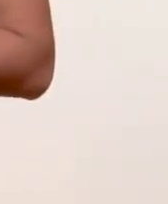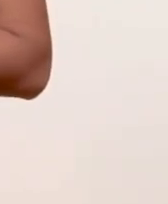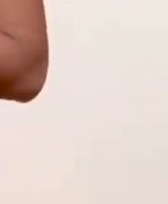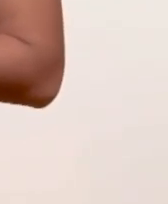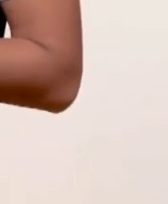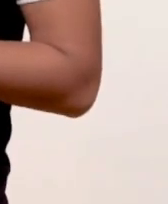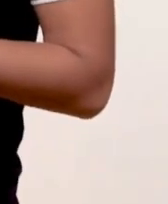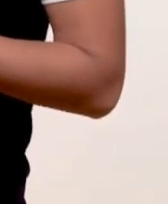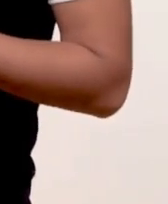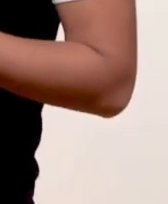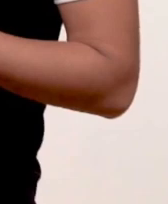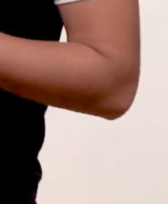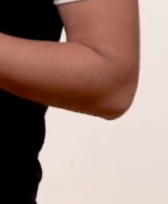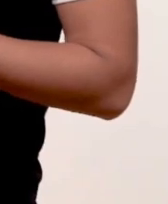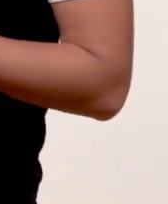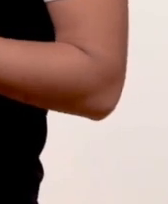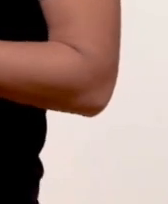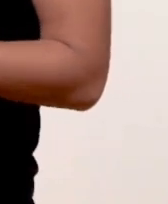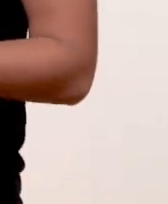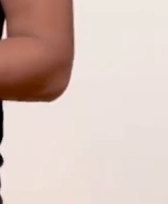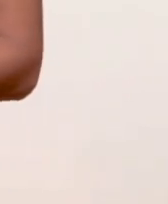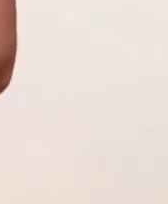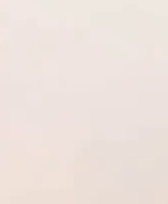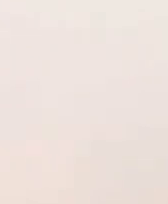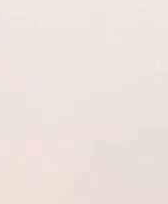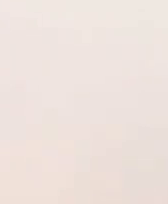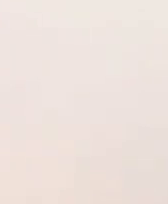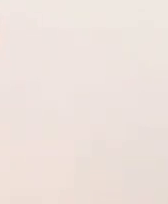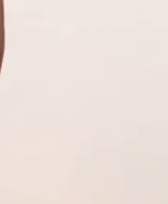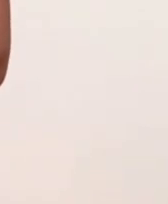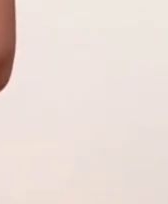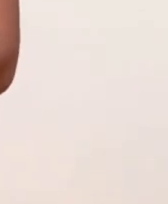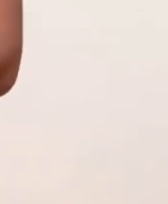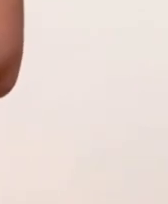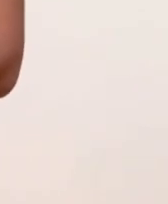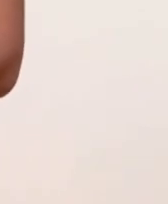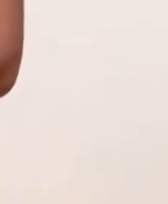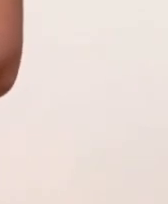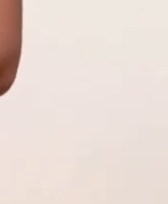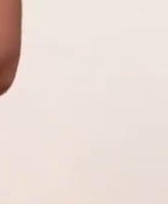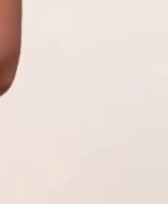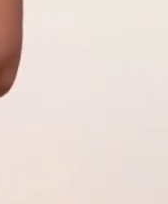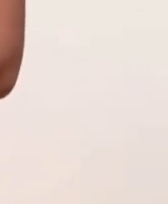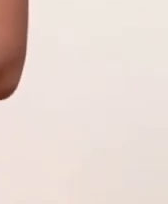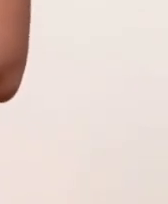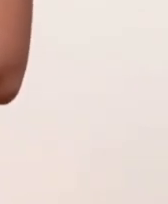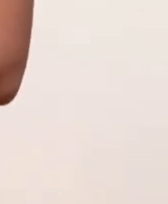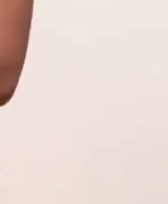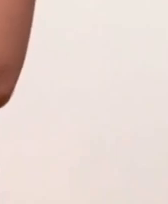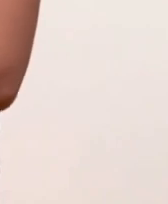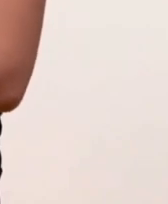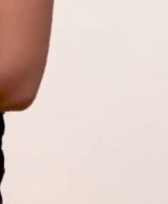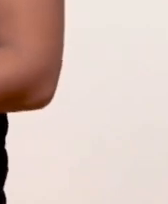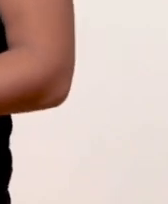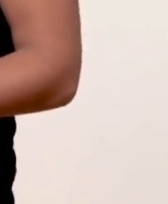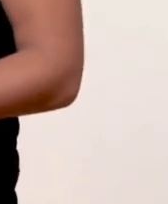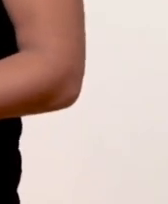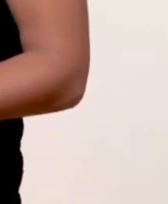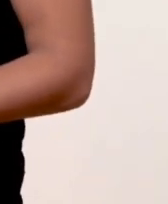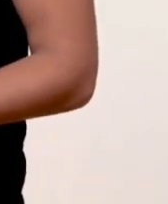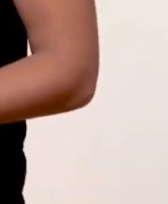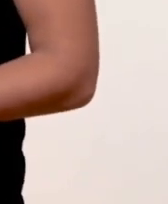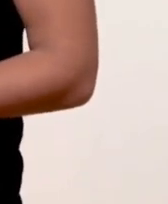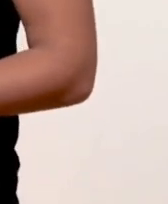¡Hey! ¿Qué onda? ¿Qué pasa? Perdón, pero es que acabo de leer que no debemos de tener contacto físico por la onda del